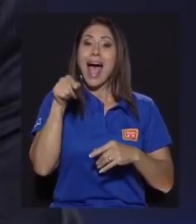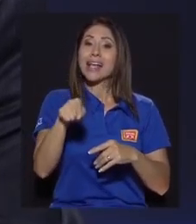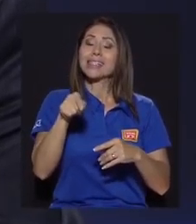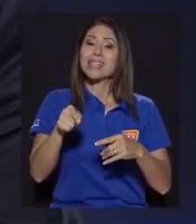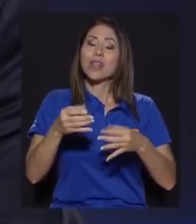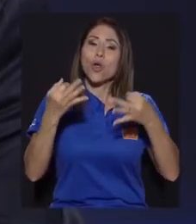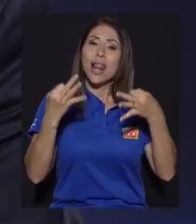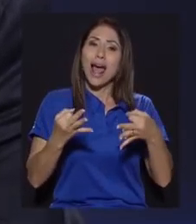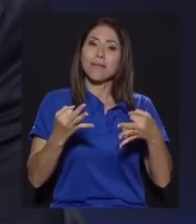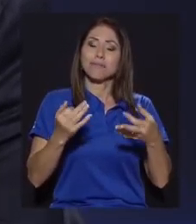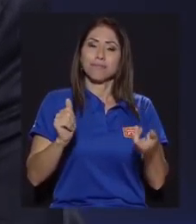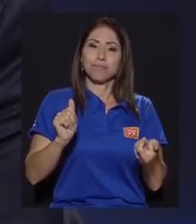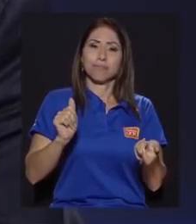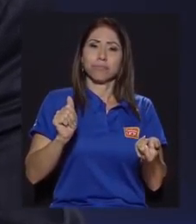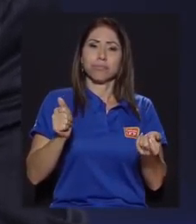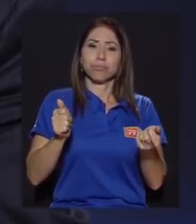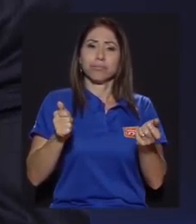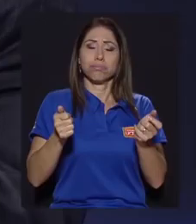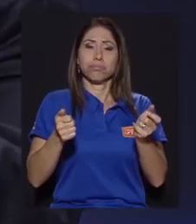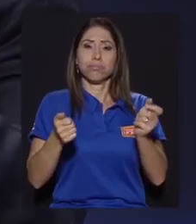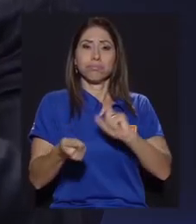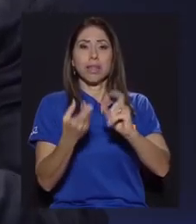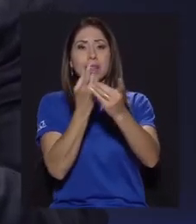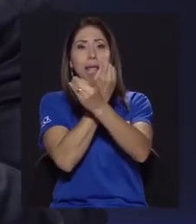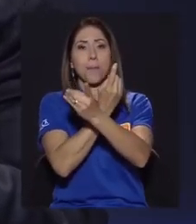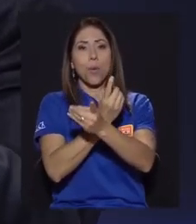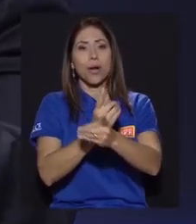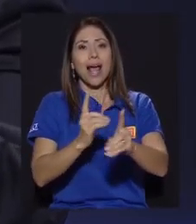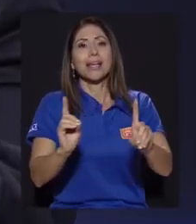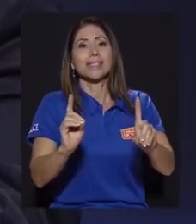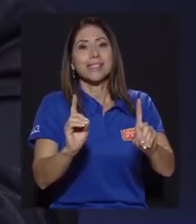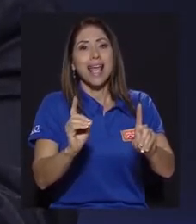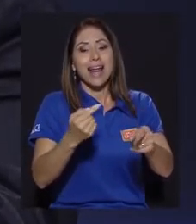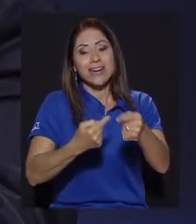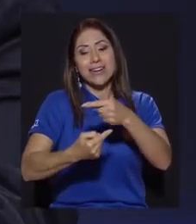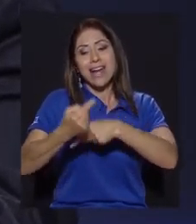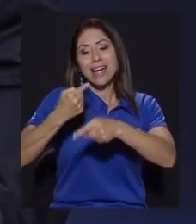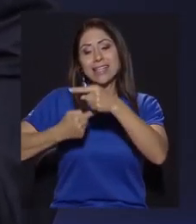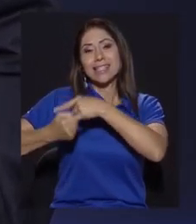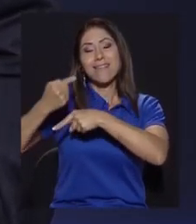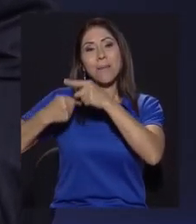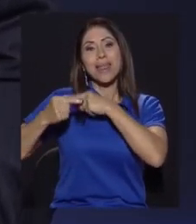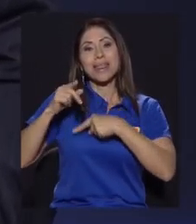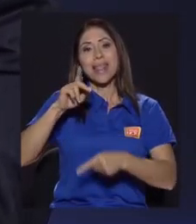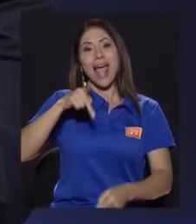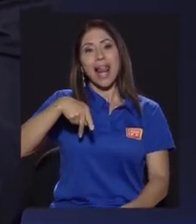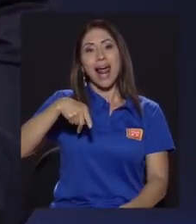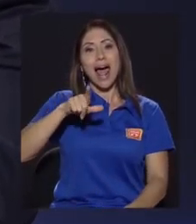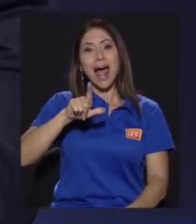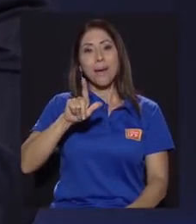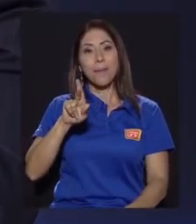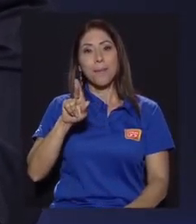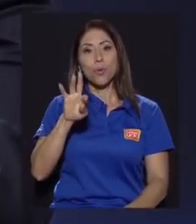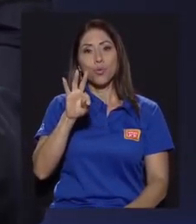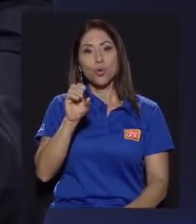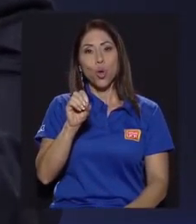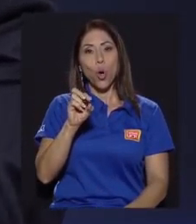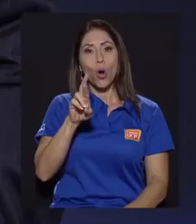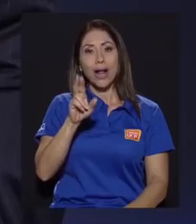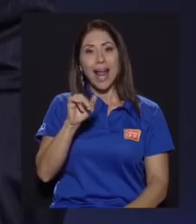transformación de la democracia regresivamente a la plutocracia y quienes han estado trepados